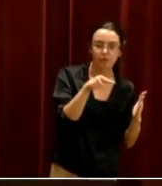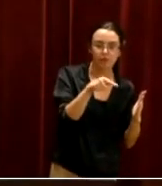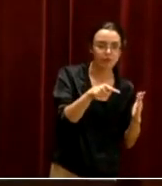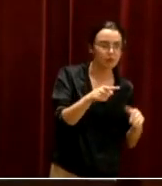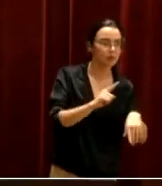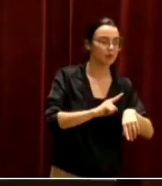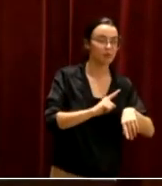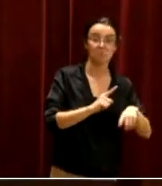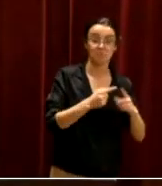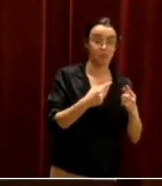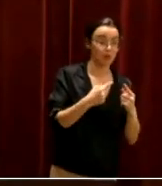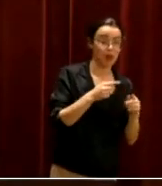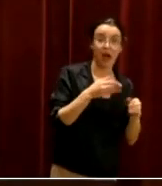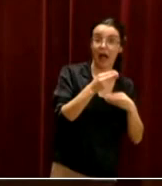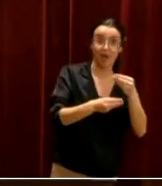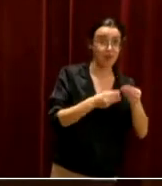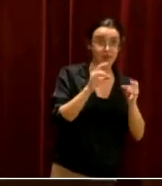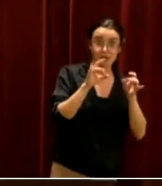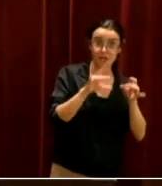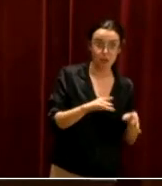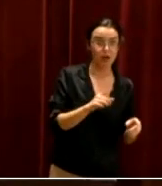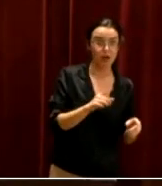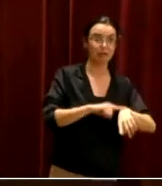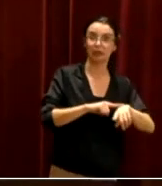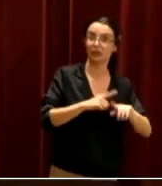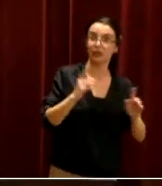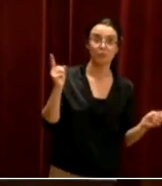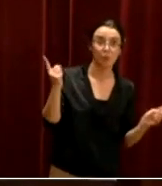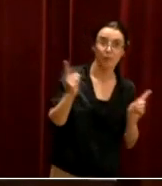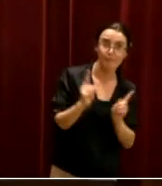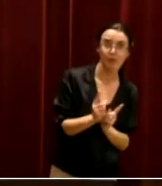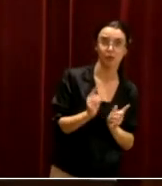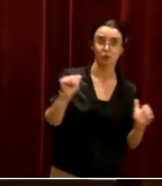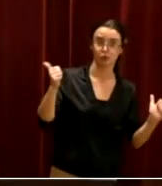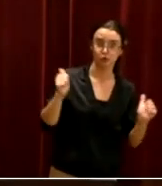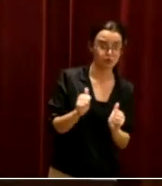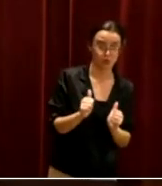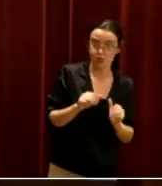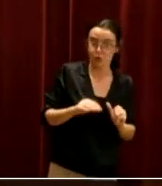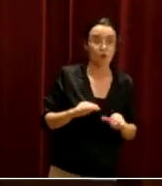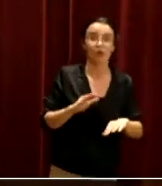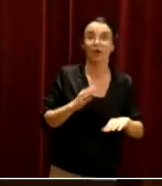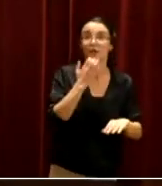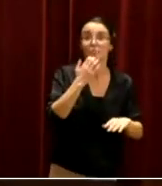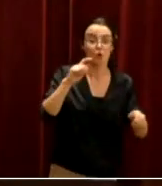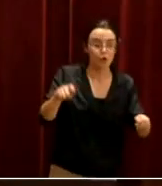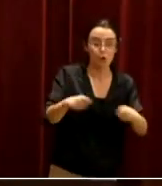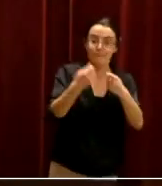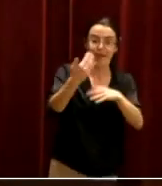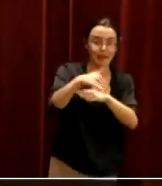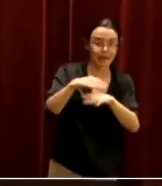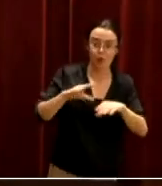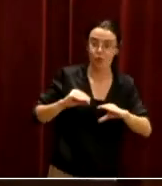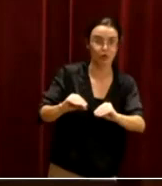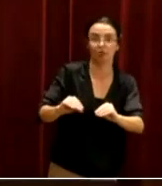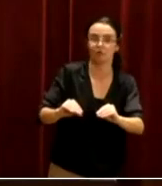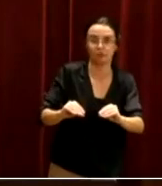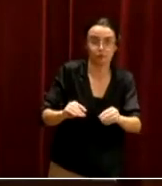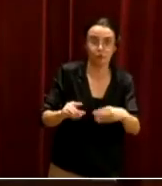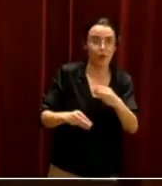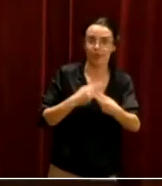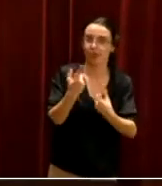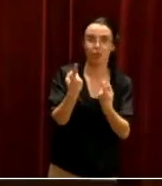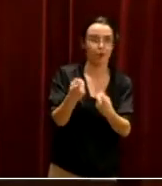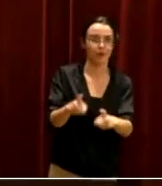restar espacio usando las infraestructuras viarias que ya existen evidentemente vamos a votar en contra de esta iniciativa